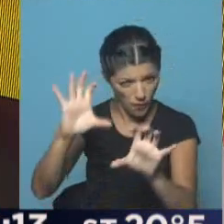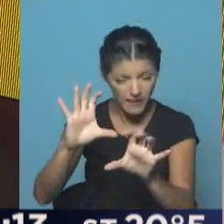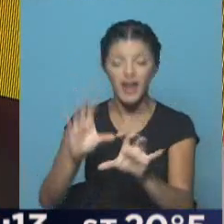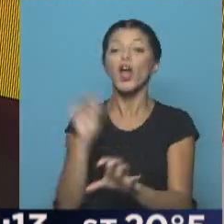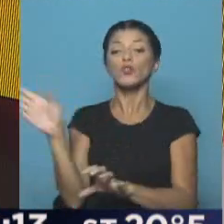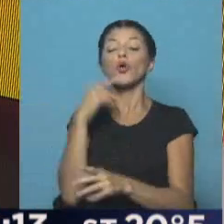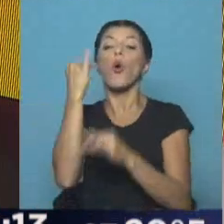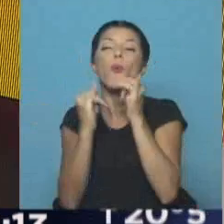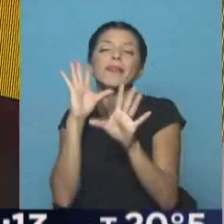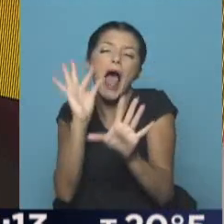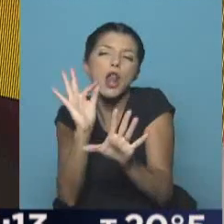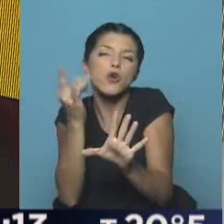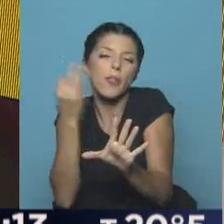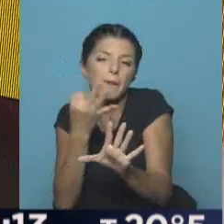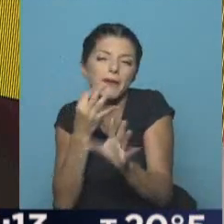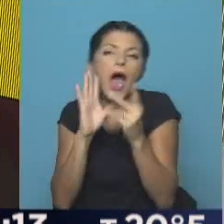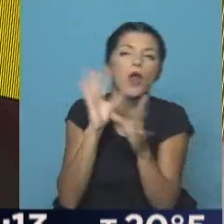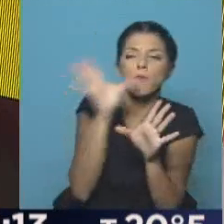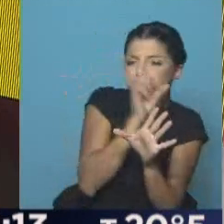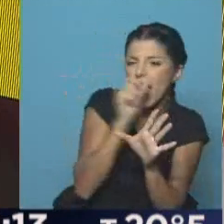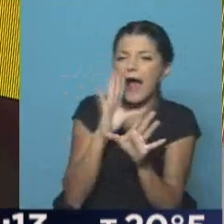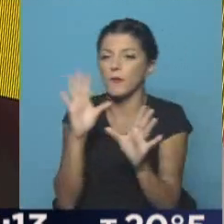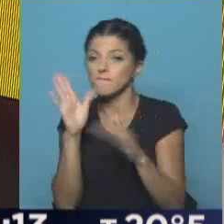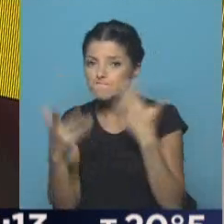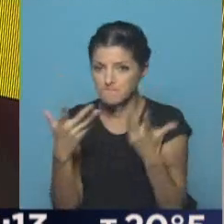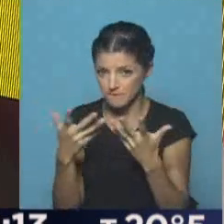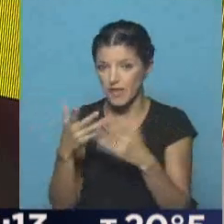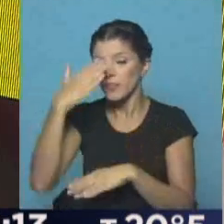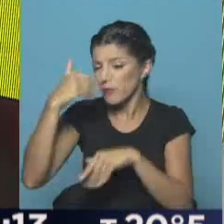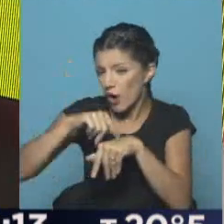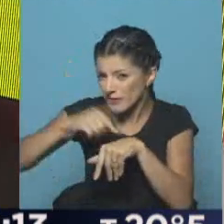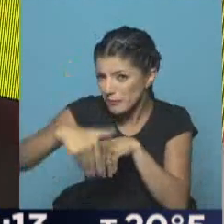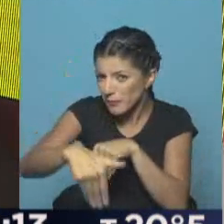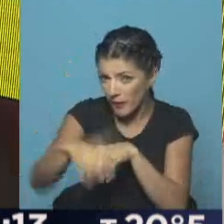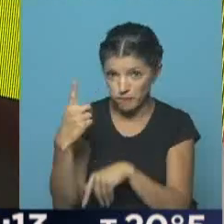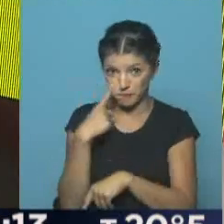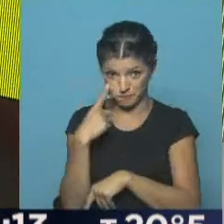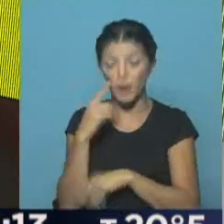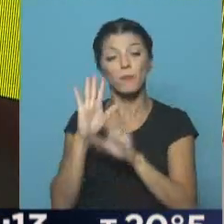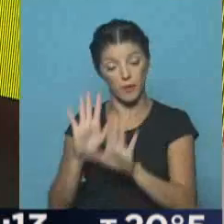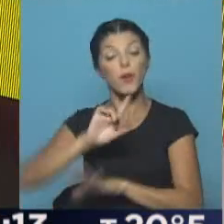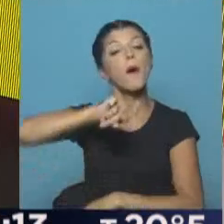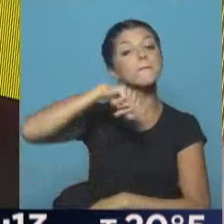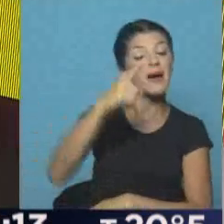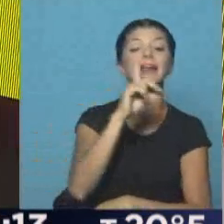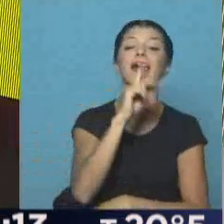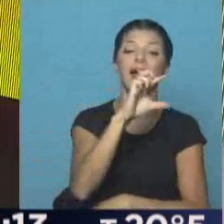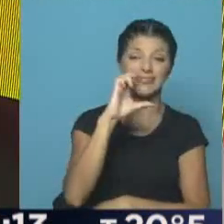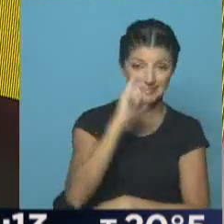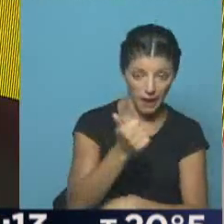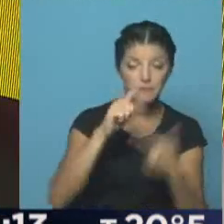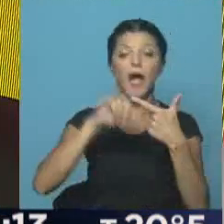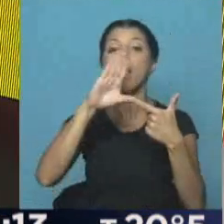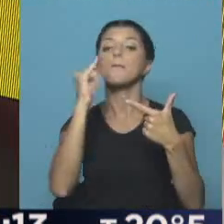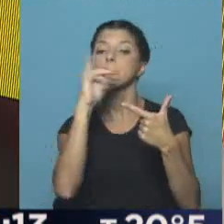ocultan? ¿Qué es lo que callan? Será una cuestión de tiempo de velarlo. Mañana Tapia, Bauza y Tinelli van a tener una